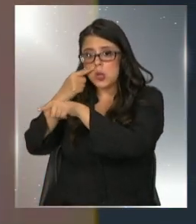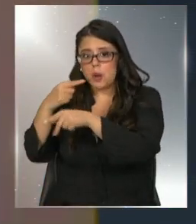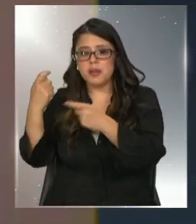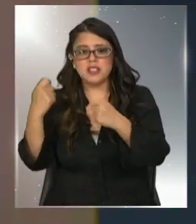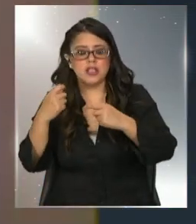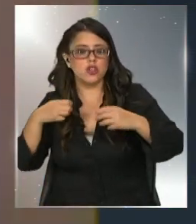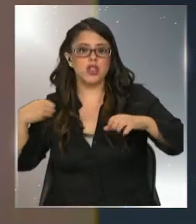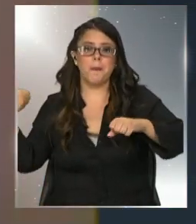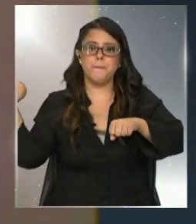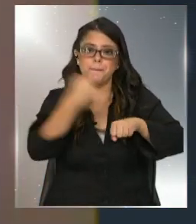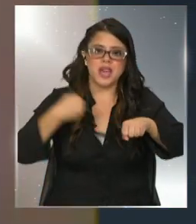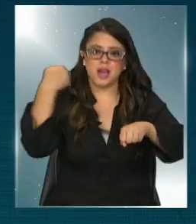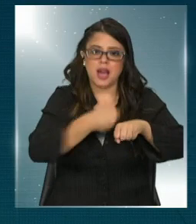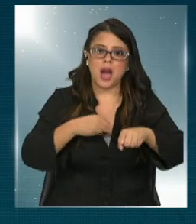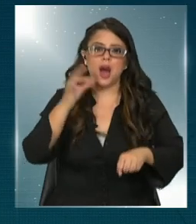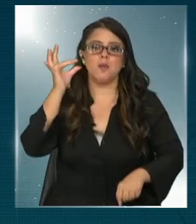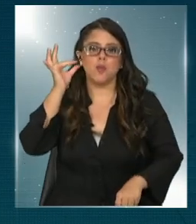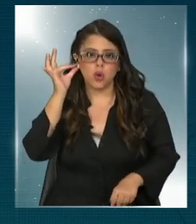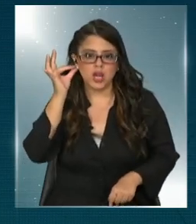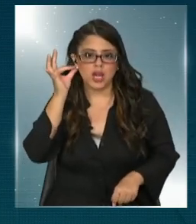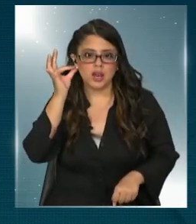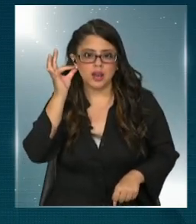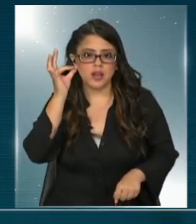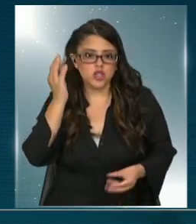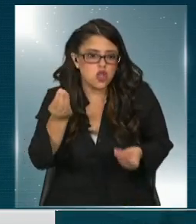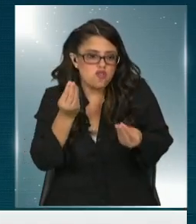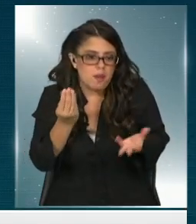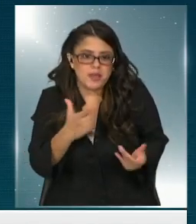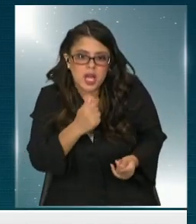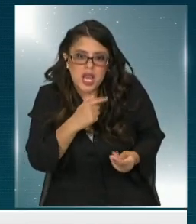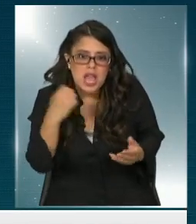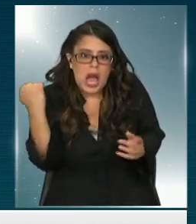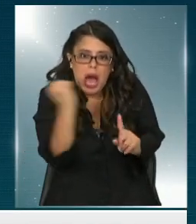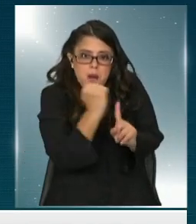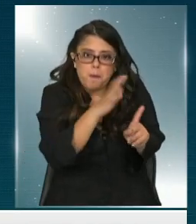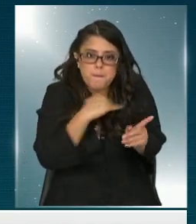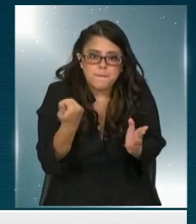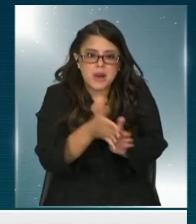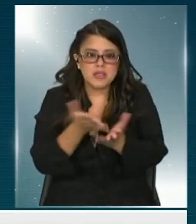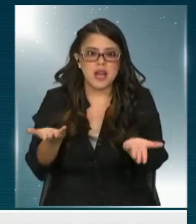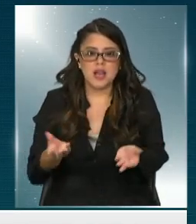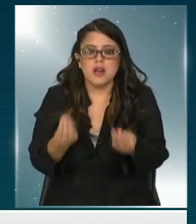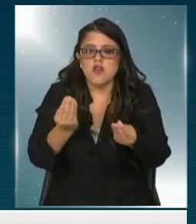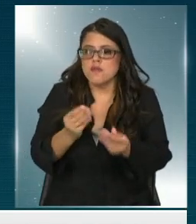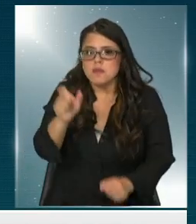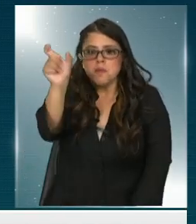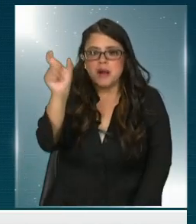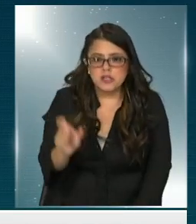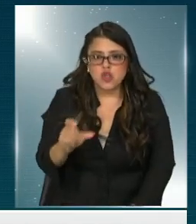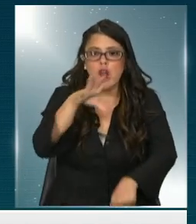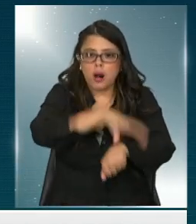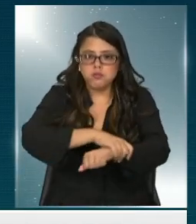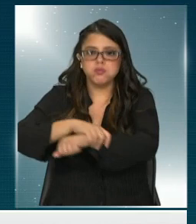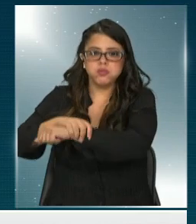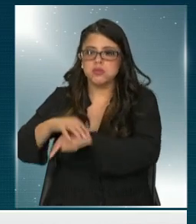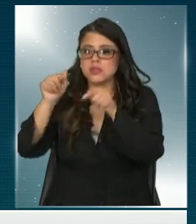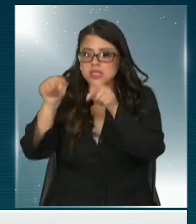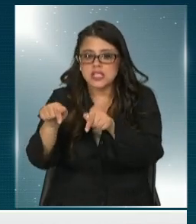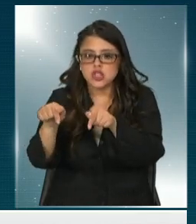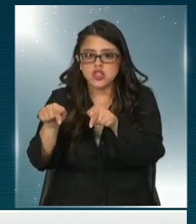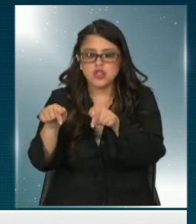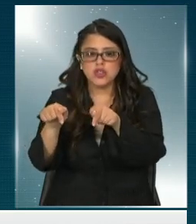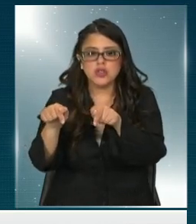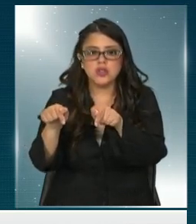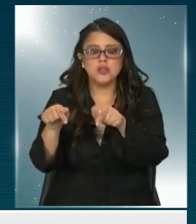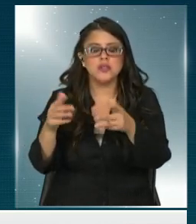señoría con una finalidad inequívoca de muerte. Y entonces no se entiende cómo sería el propio imputado que en esas condiciones pudiera